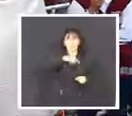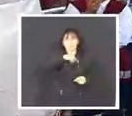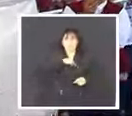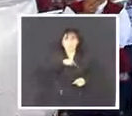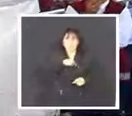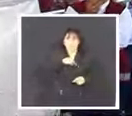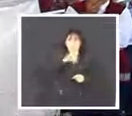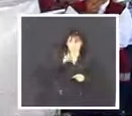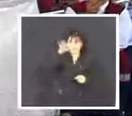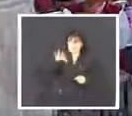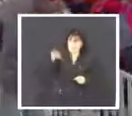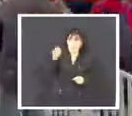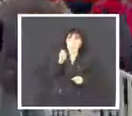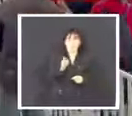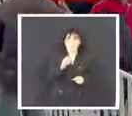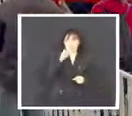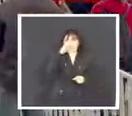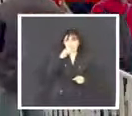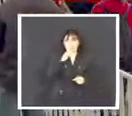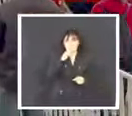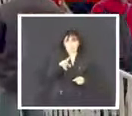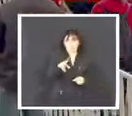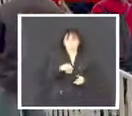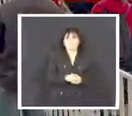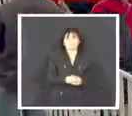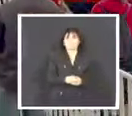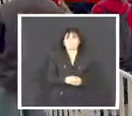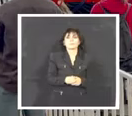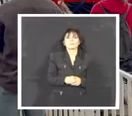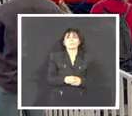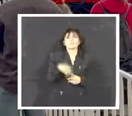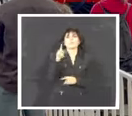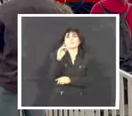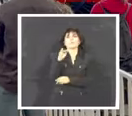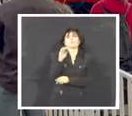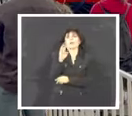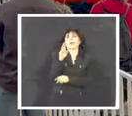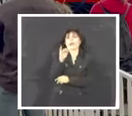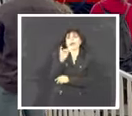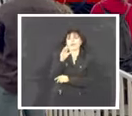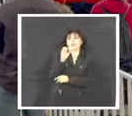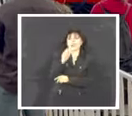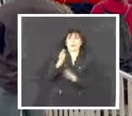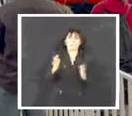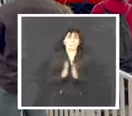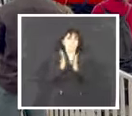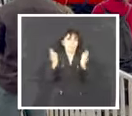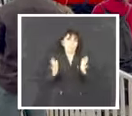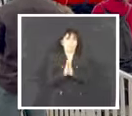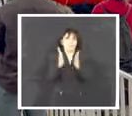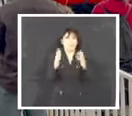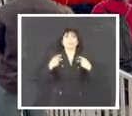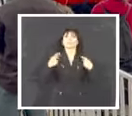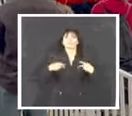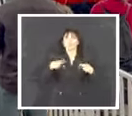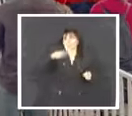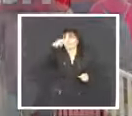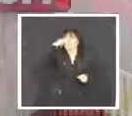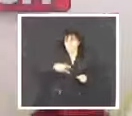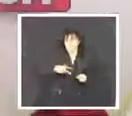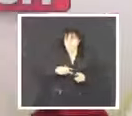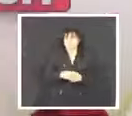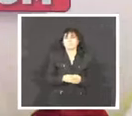es la participación del pueblo. Quiere decir el gobierno del pueblo, por el pueblo y para el